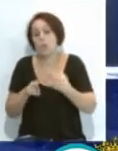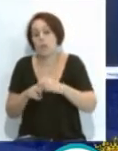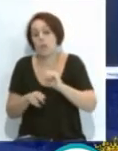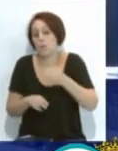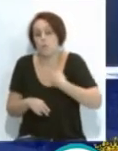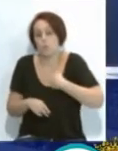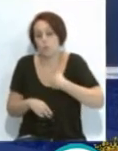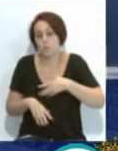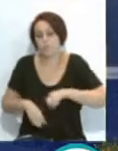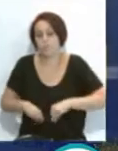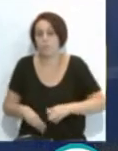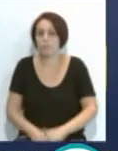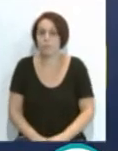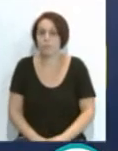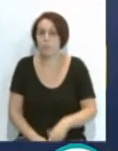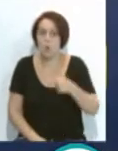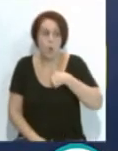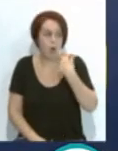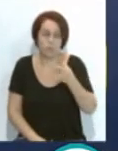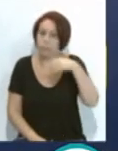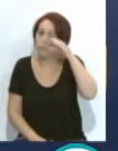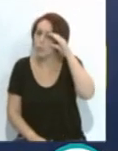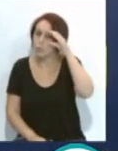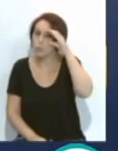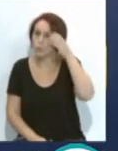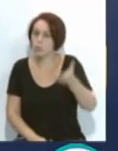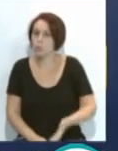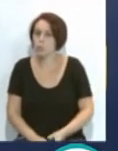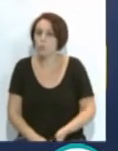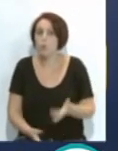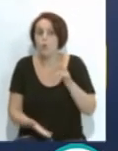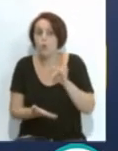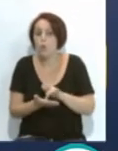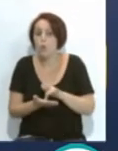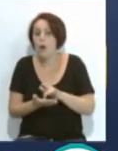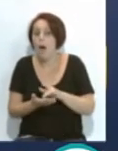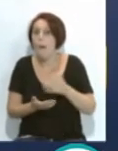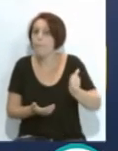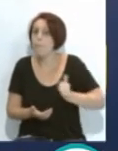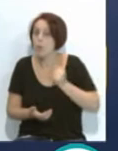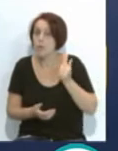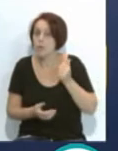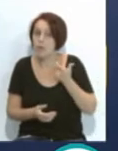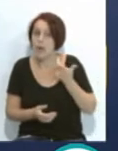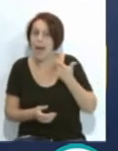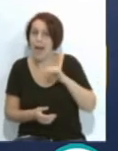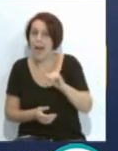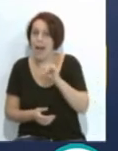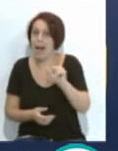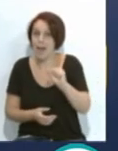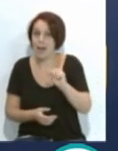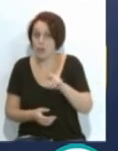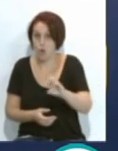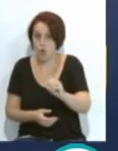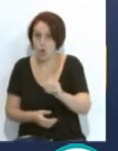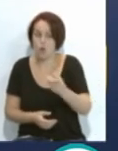asumo. Escuchándolo a él, ya cuando surge la posibilidad de Jairo y no hay salidas en esa posición,